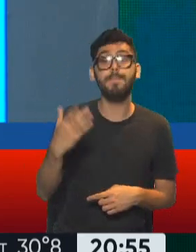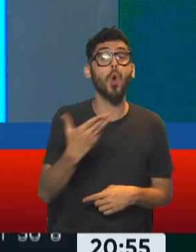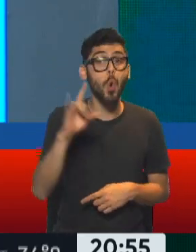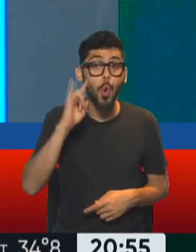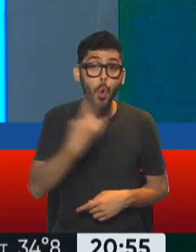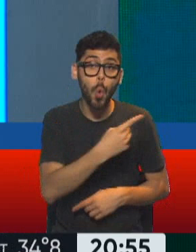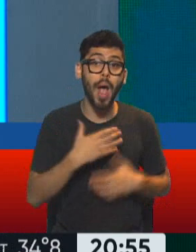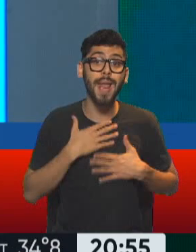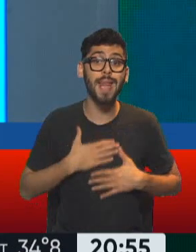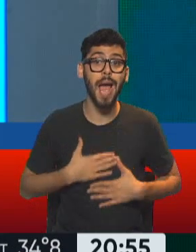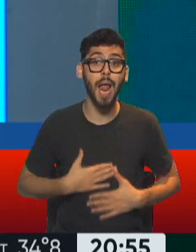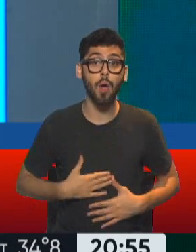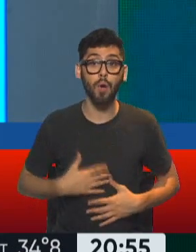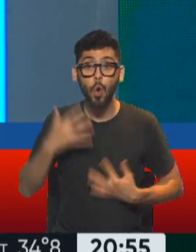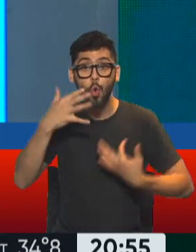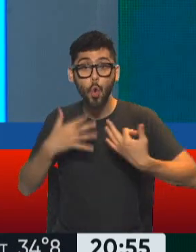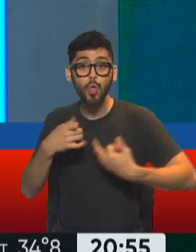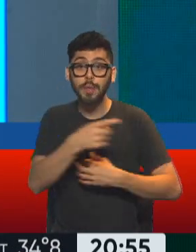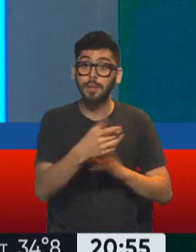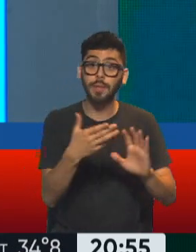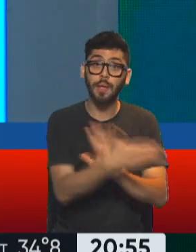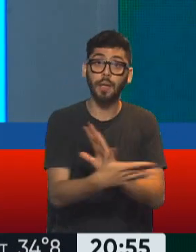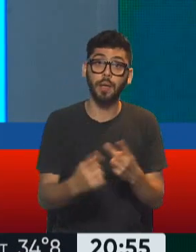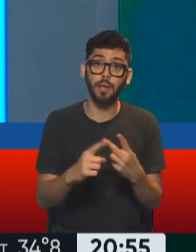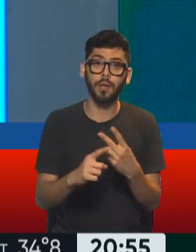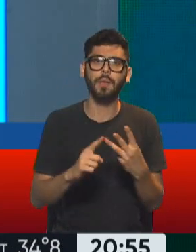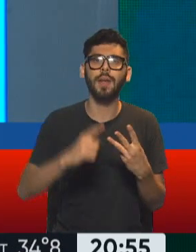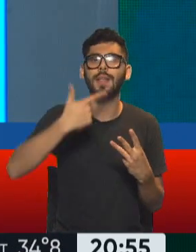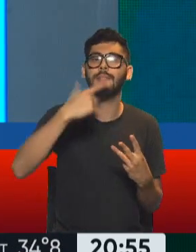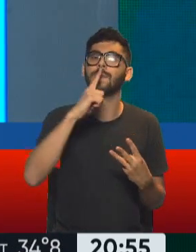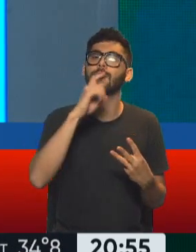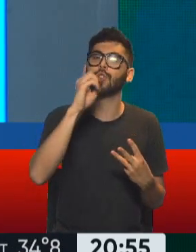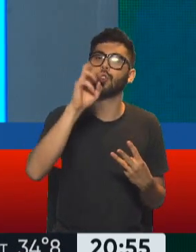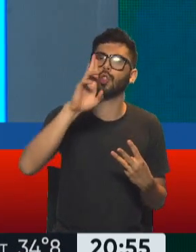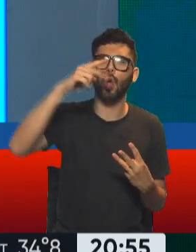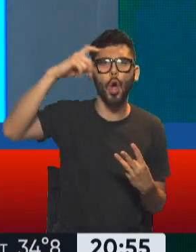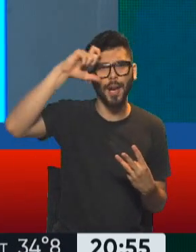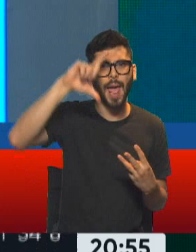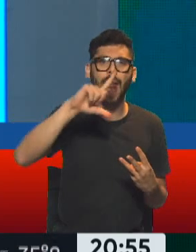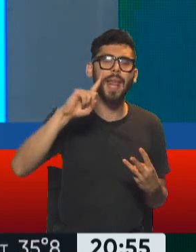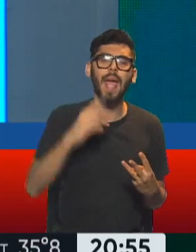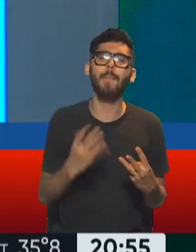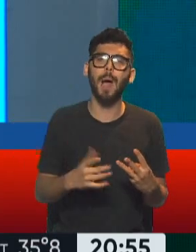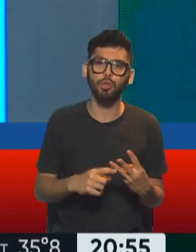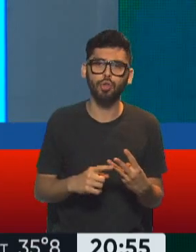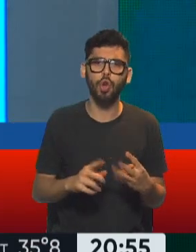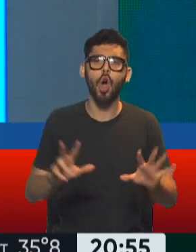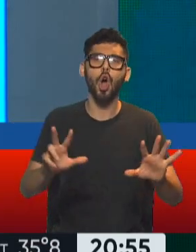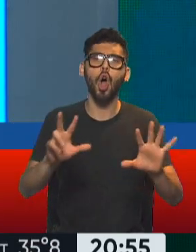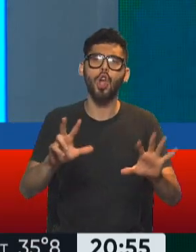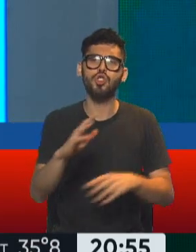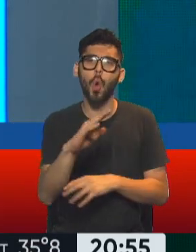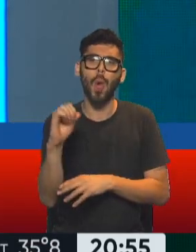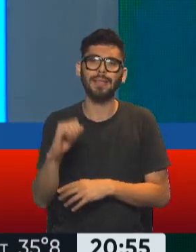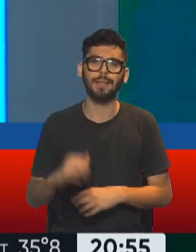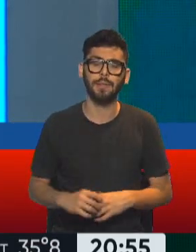tranquilamente prófugo de la justicia stornelli que pasó con stornelli cuantas situaciones tuvo 8 se